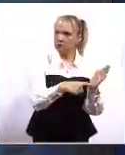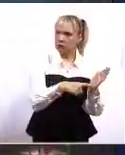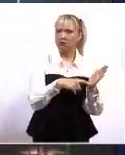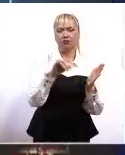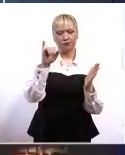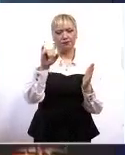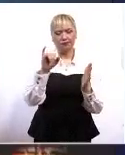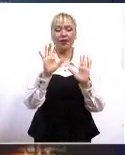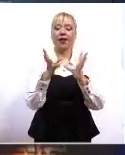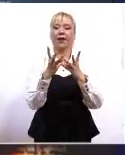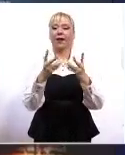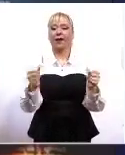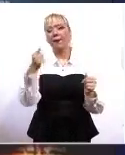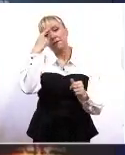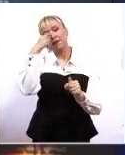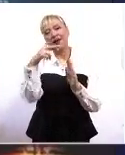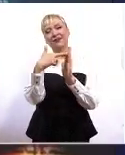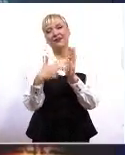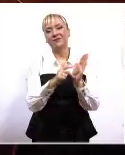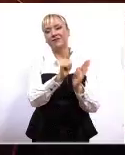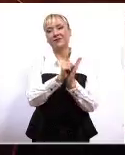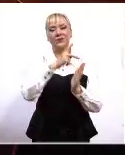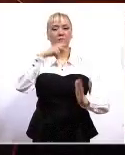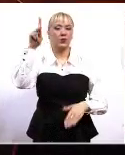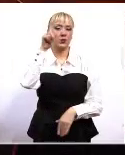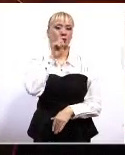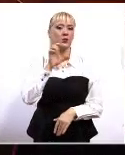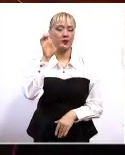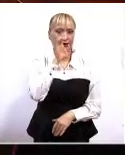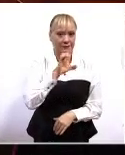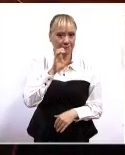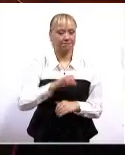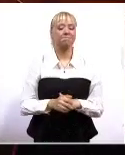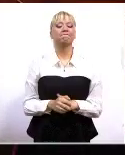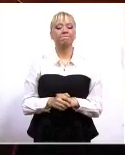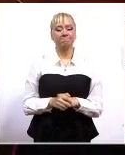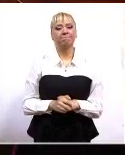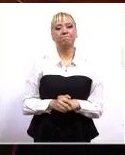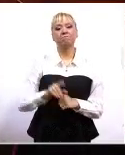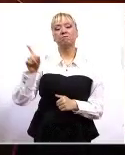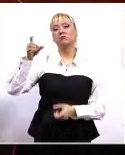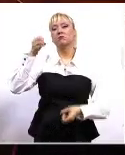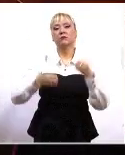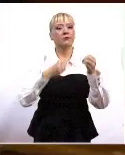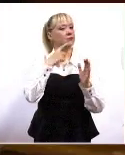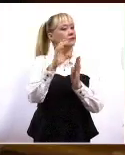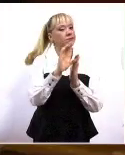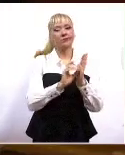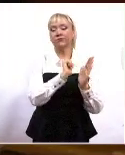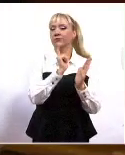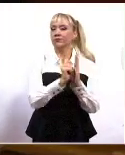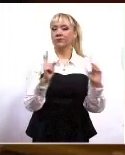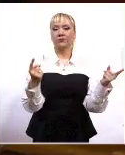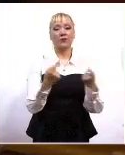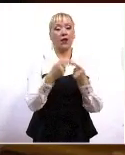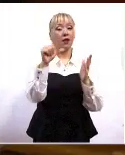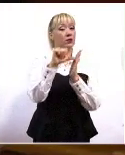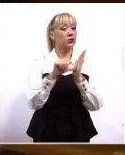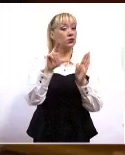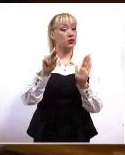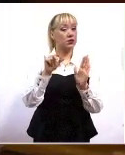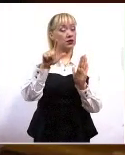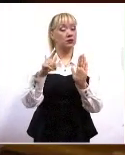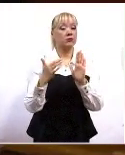con el marco normativo de Aguascalientes. El Pleno de la Corte declaró inconstitucional el artículo 87,